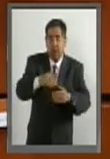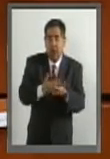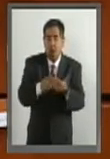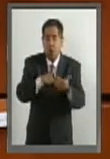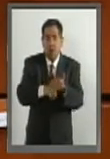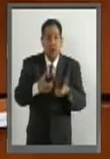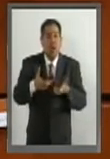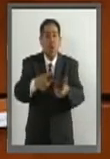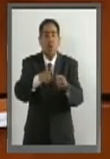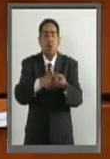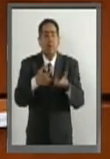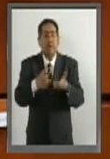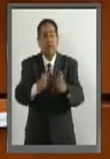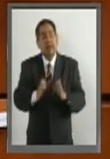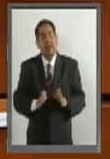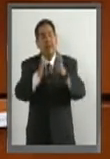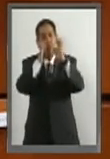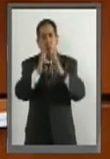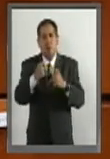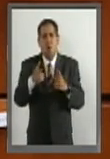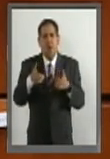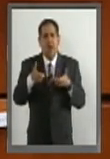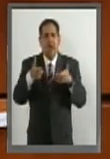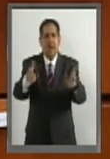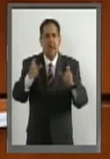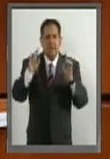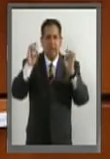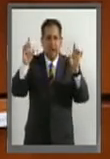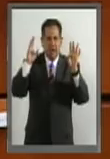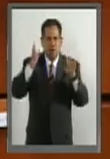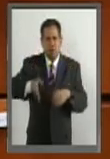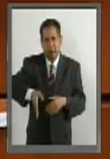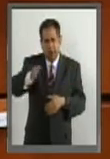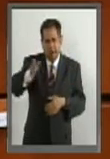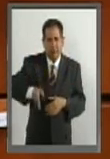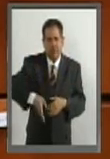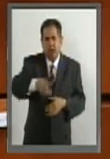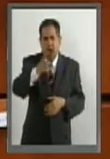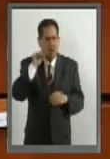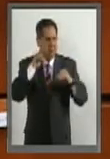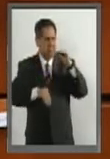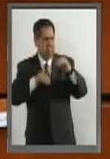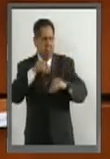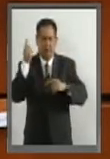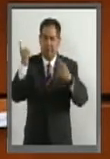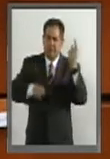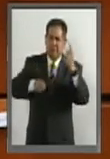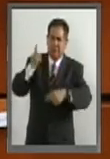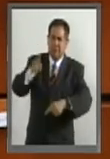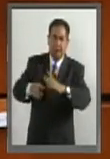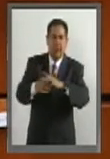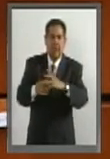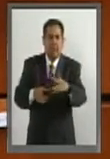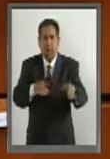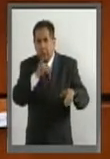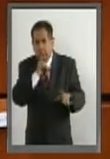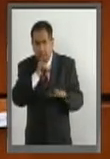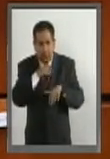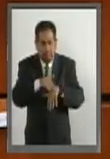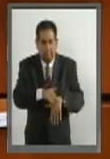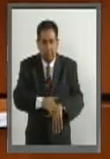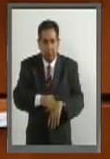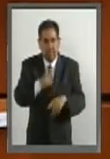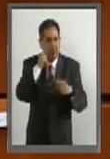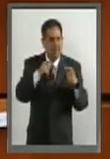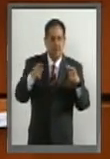de la Reforma, ¿eh? Opinan, están metidos en todo, dan línea, y cuando no se les hace caso, nos